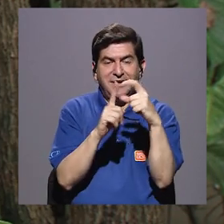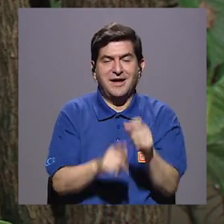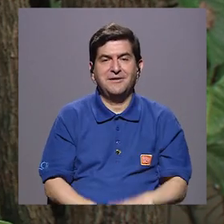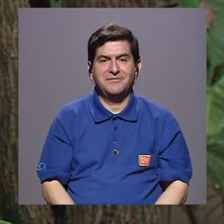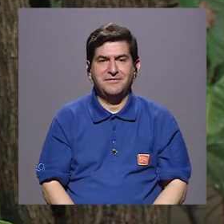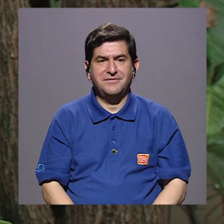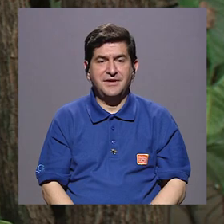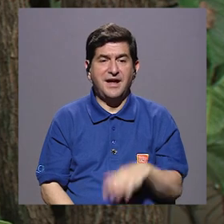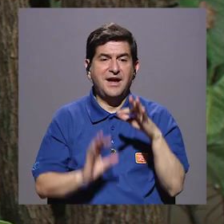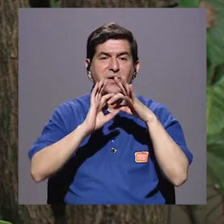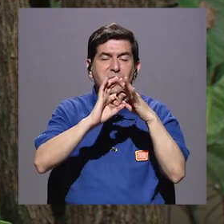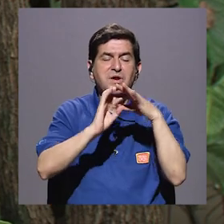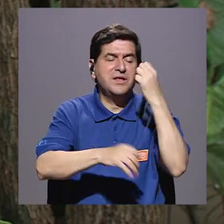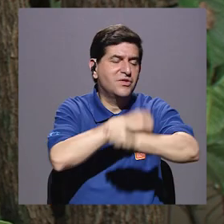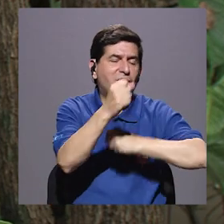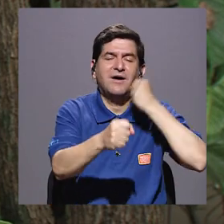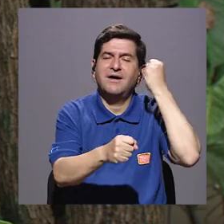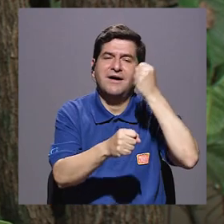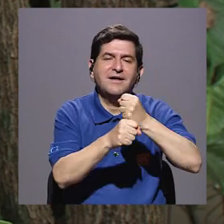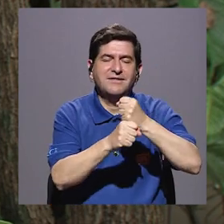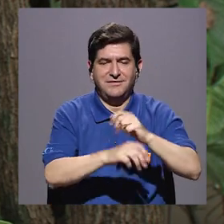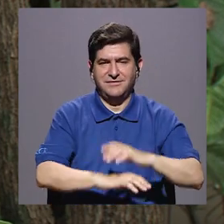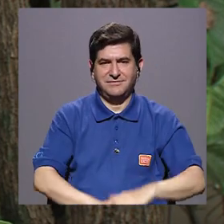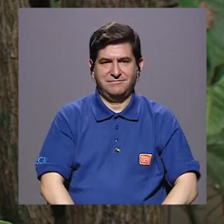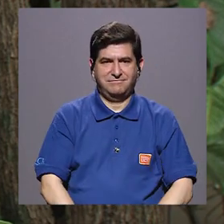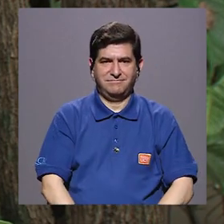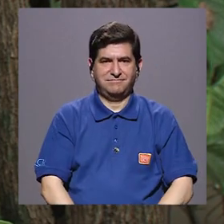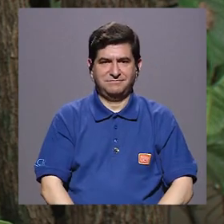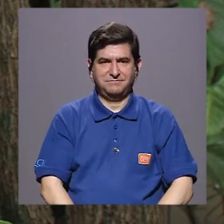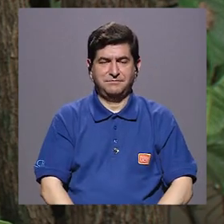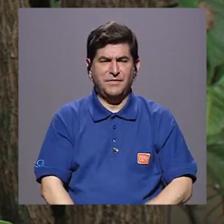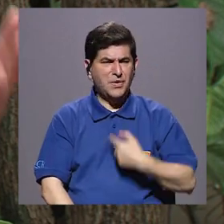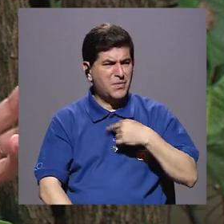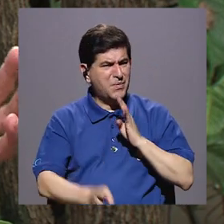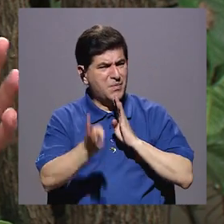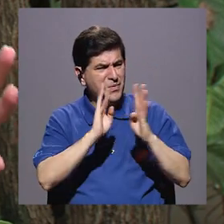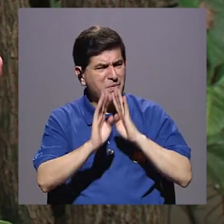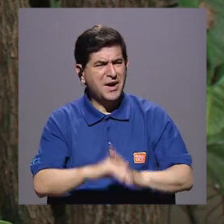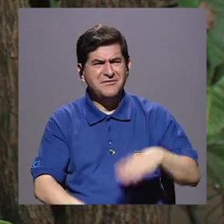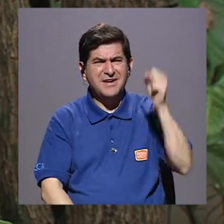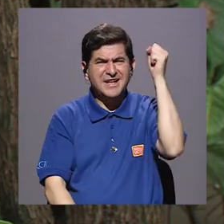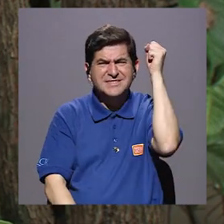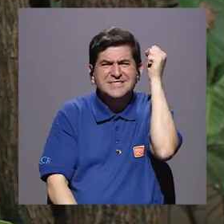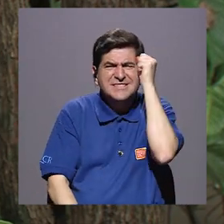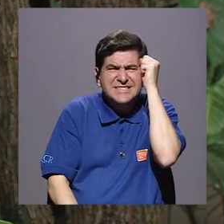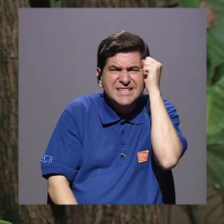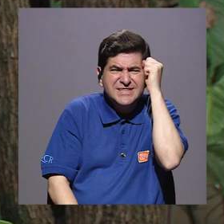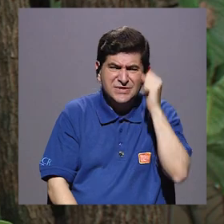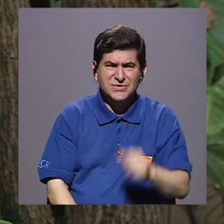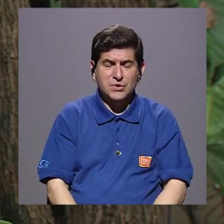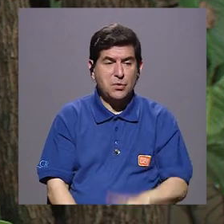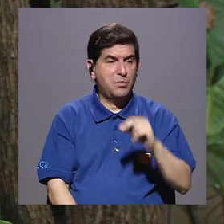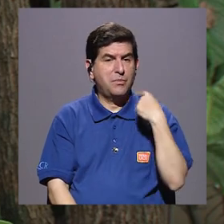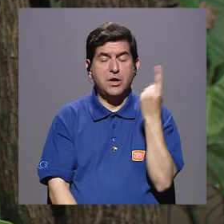geriátrico, geriátrico es asociado a la edad, ¿verdad? Y cuando uno habla de síndrome, cuando hablamos de síndrome no es solo una